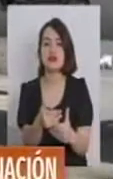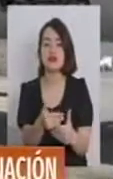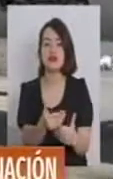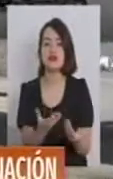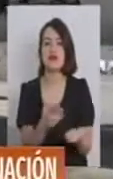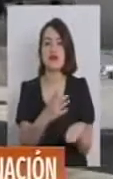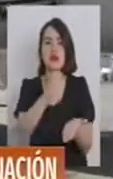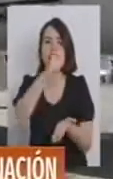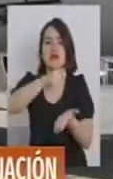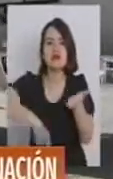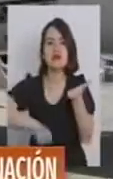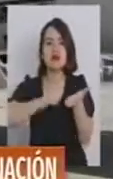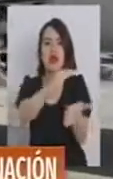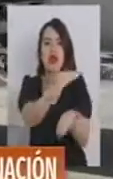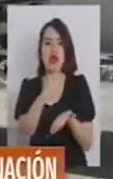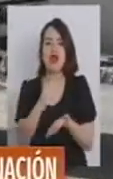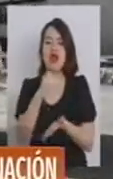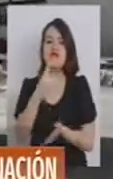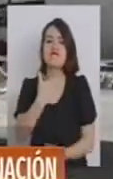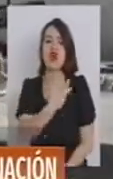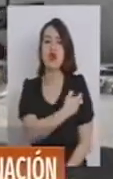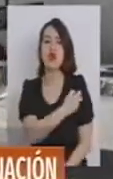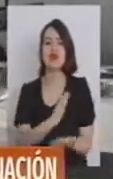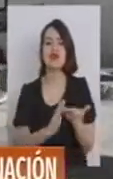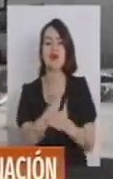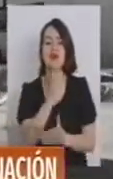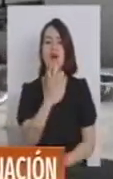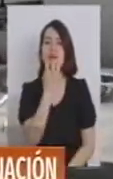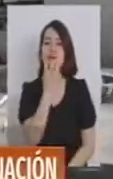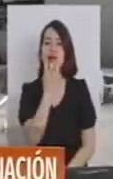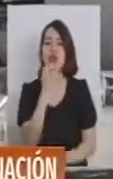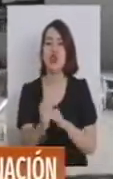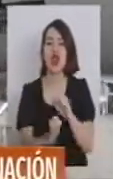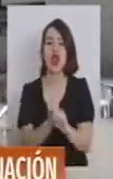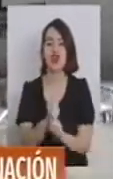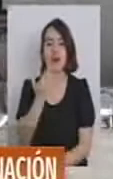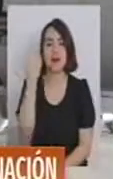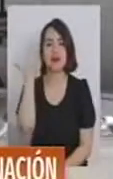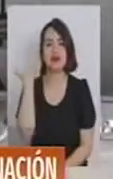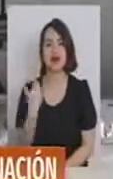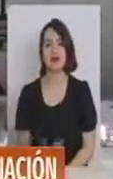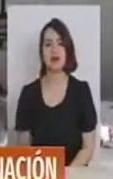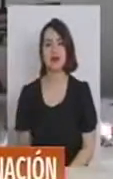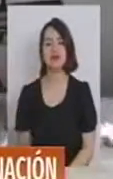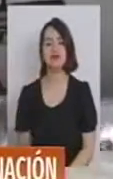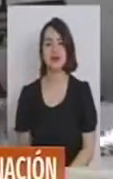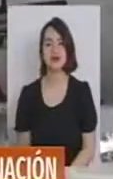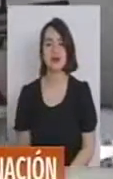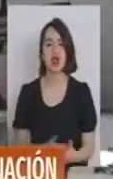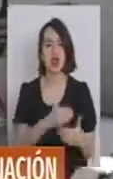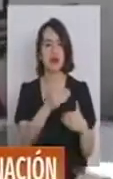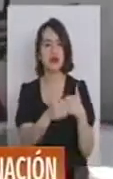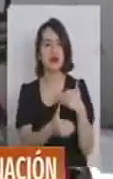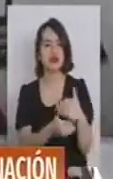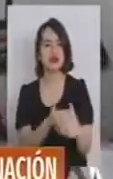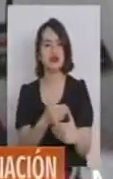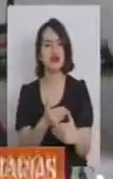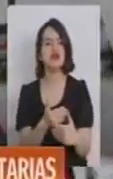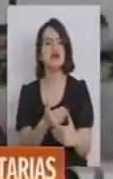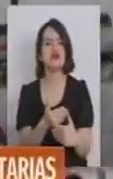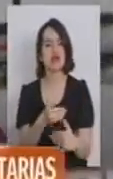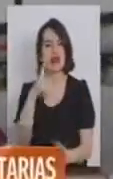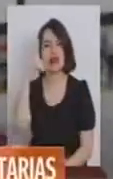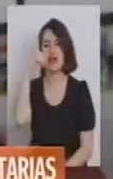estas vacunas lo iniciamos en mayo del año pasado. Ha sido un proceso